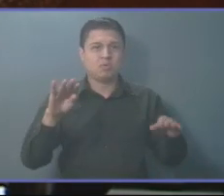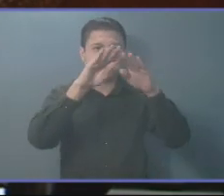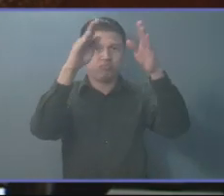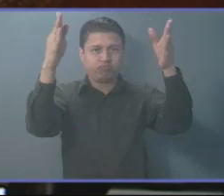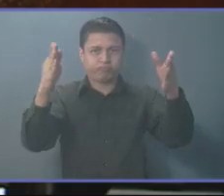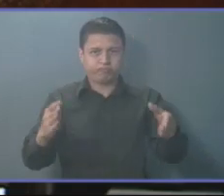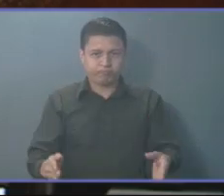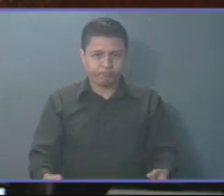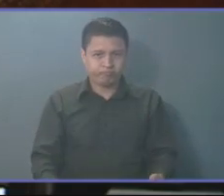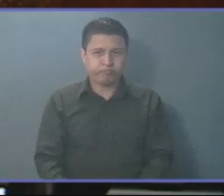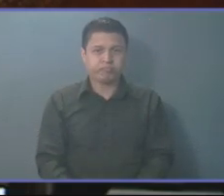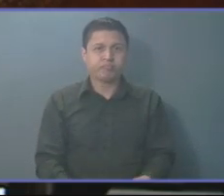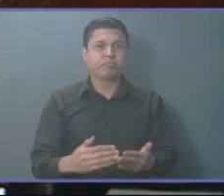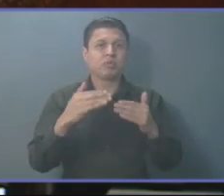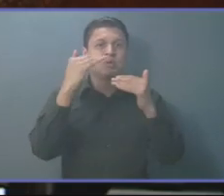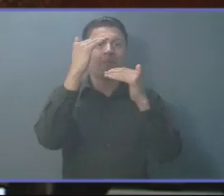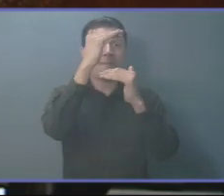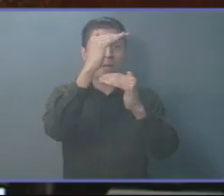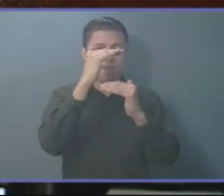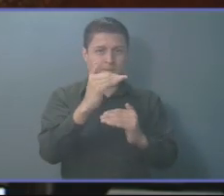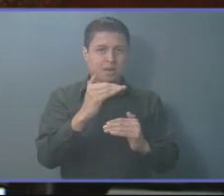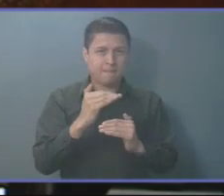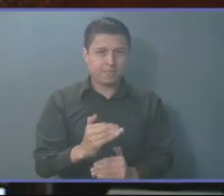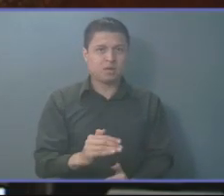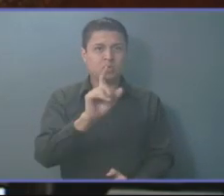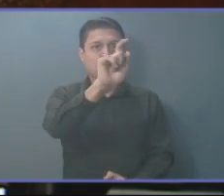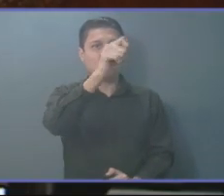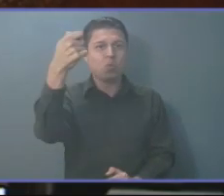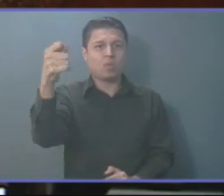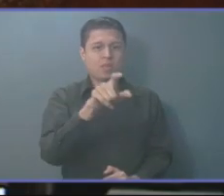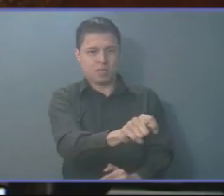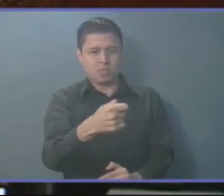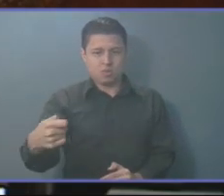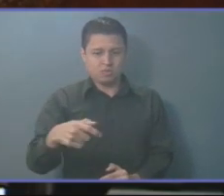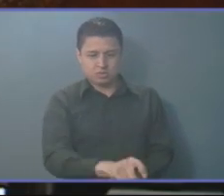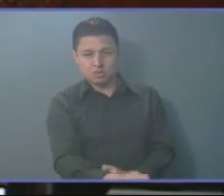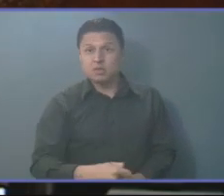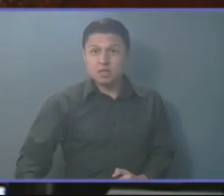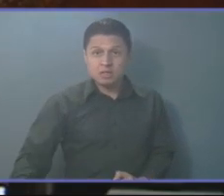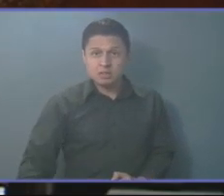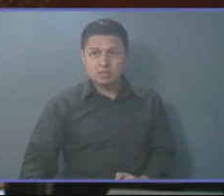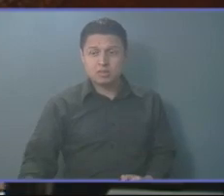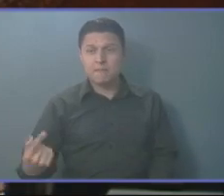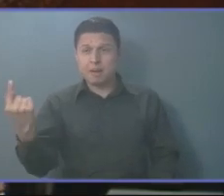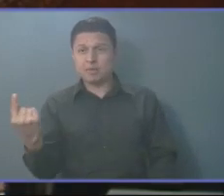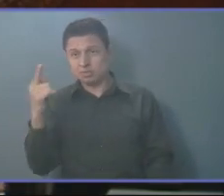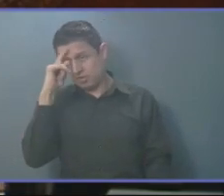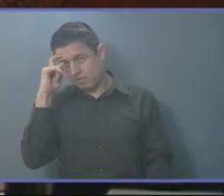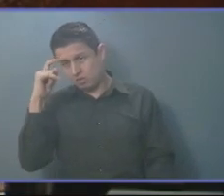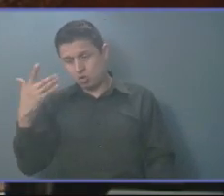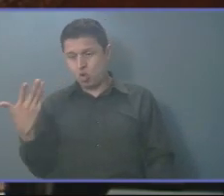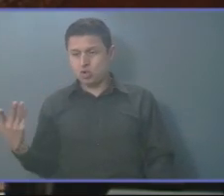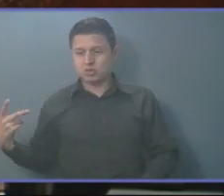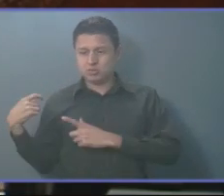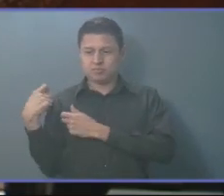a la hora de descanso y a la hora de salida de estos. 18. Se deberá